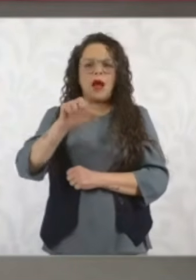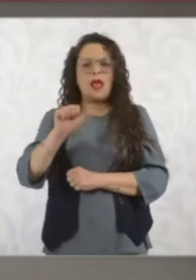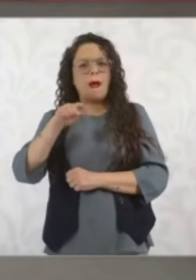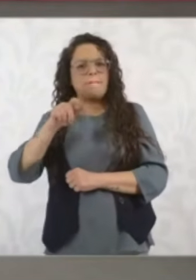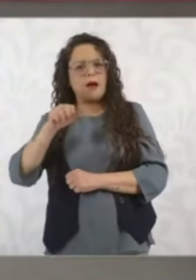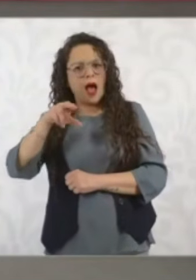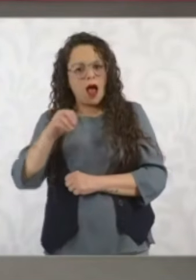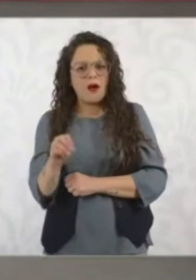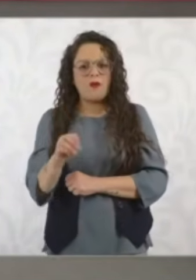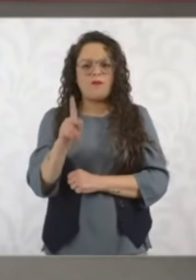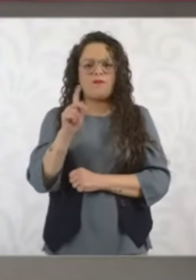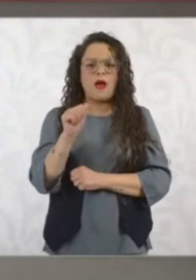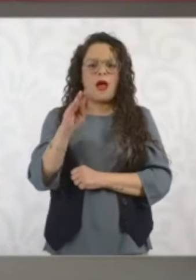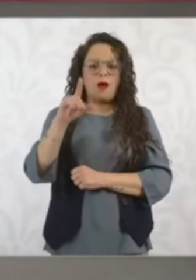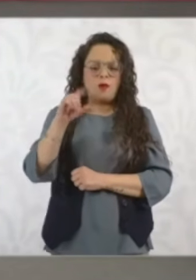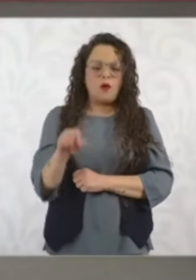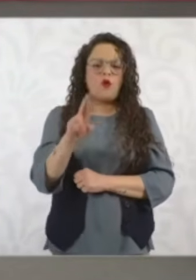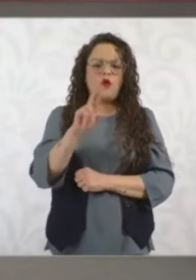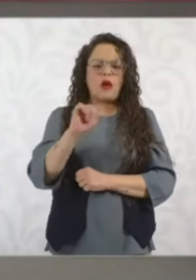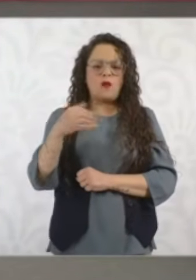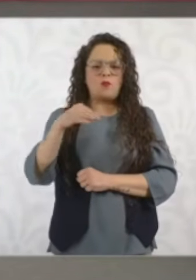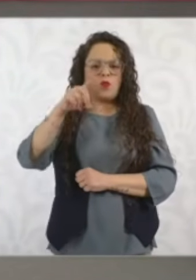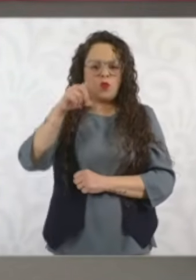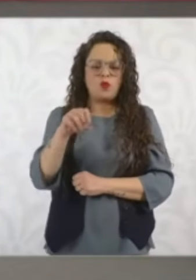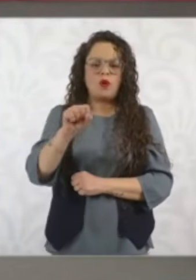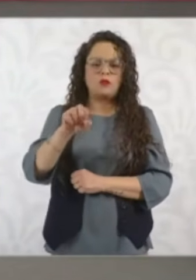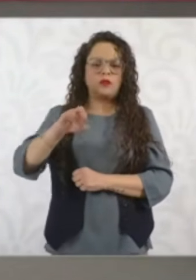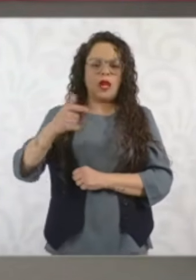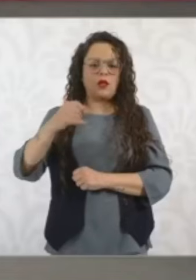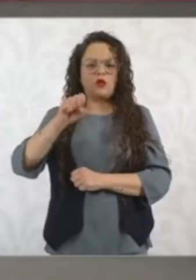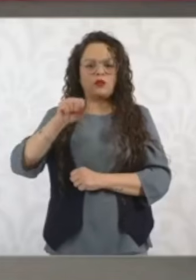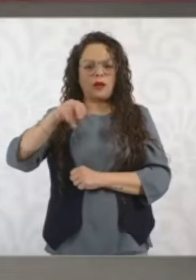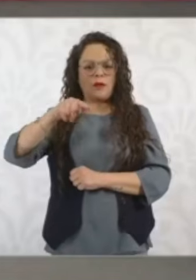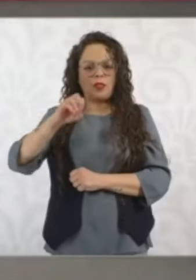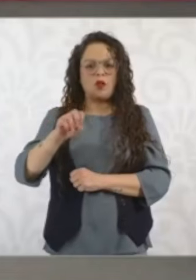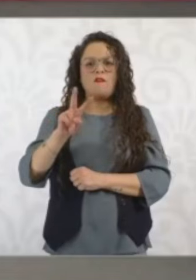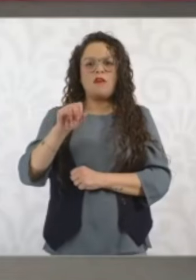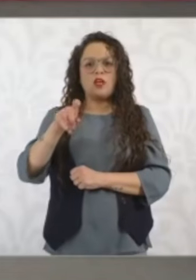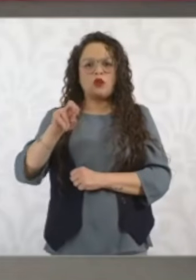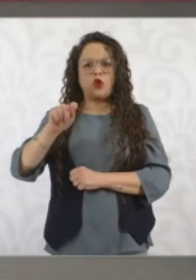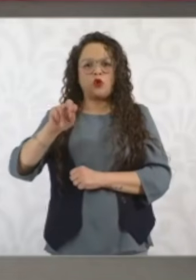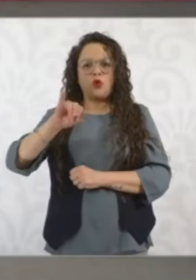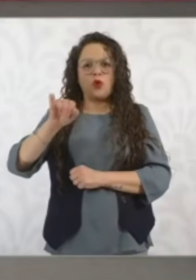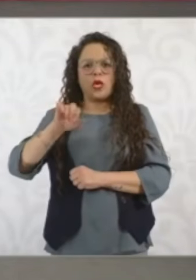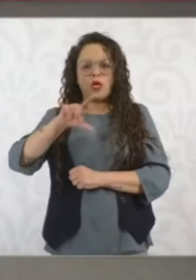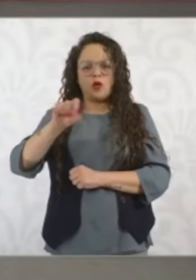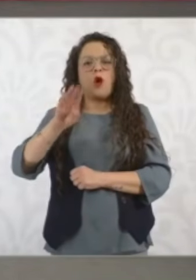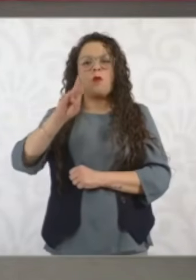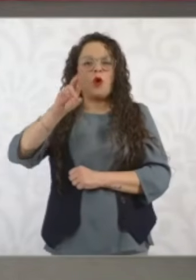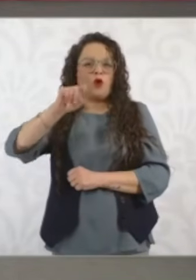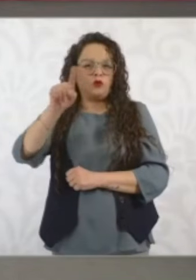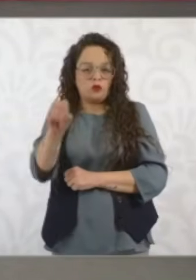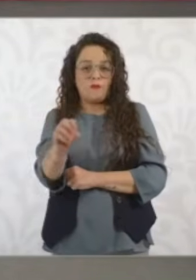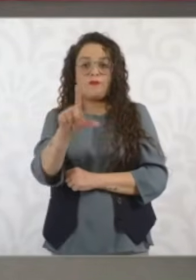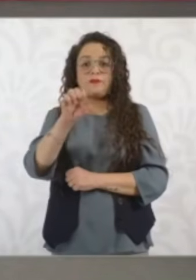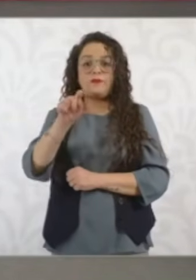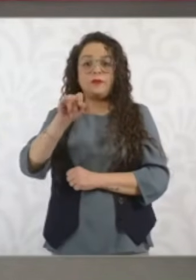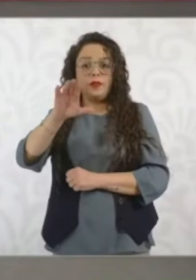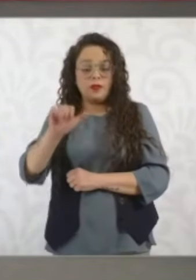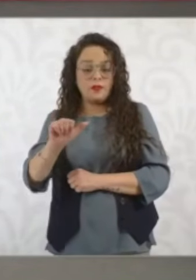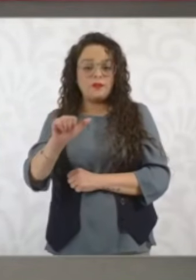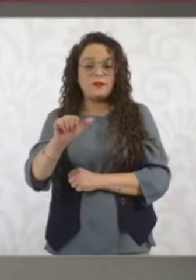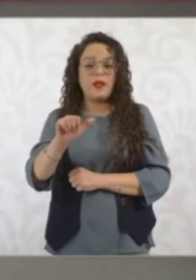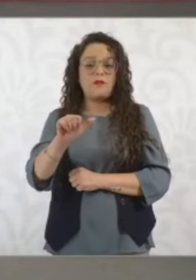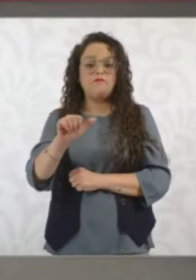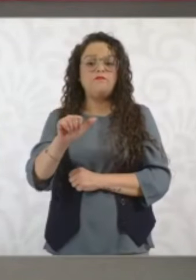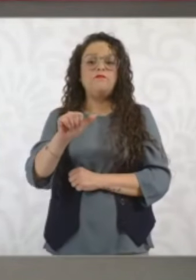Pablo Iriart, Raimundo Riva Palacio, Sergio Sarmiento, Víctor Trujillo, Broso, Leticia Robles, Manuel López